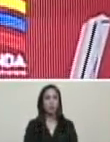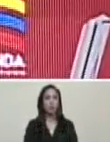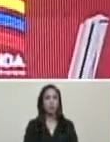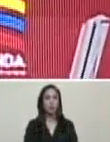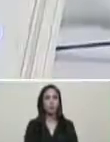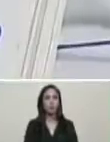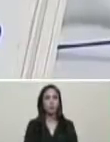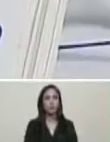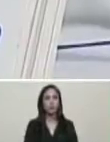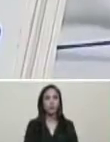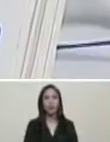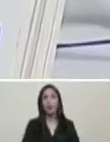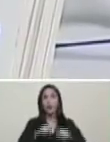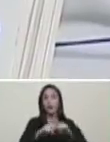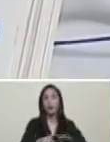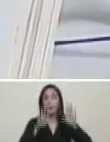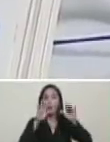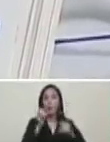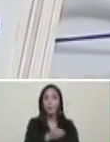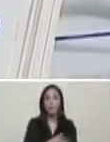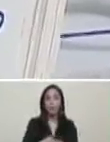distribuimos